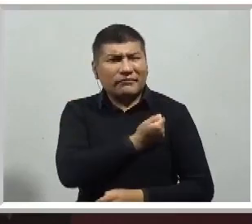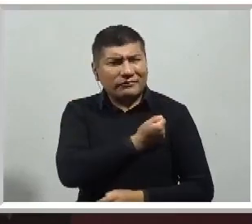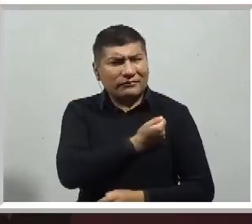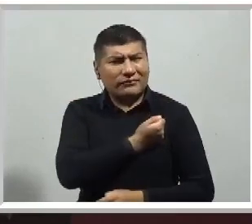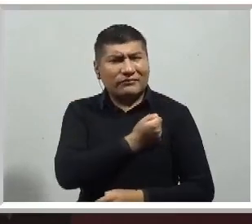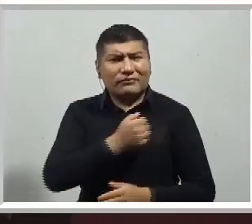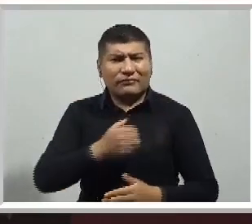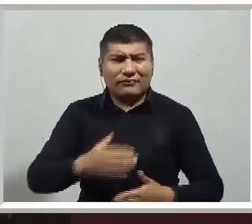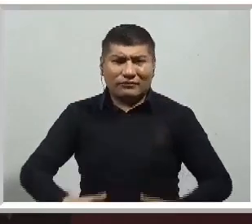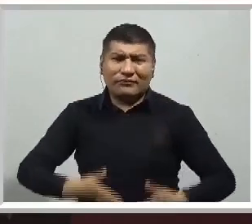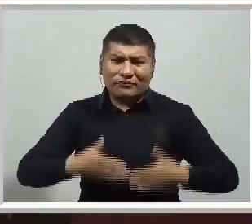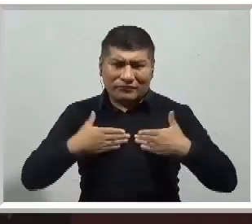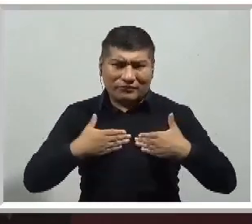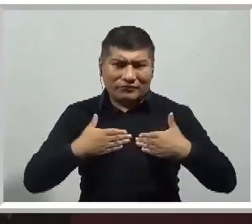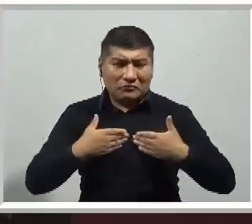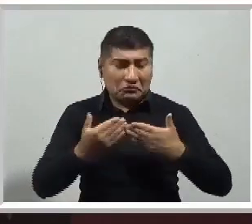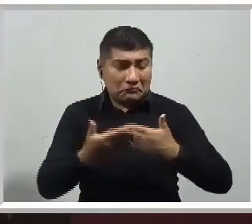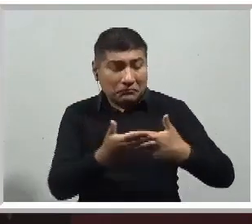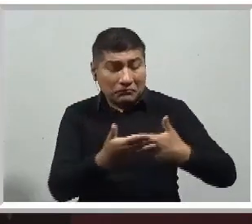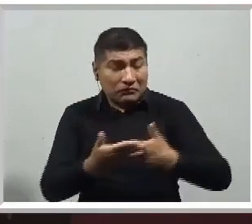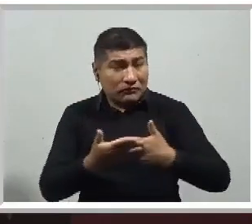de niños